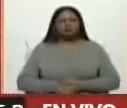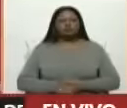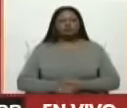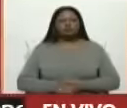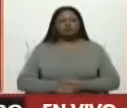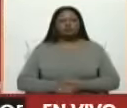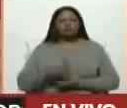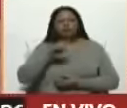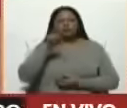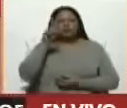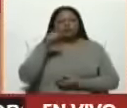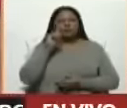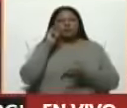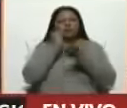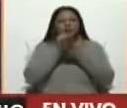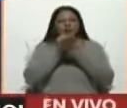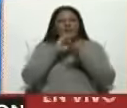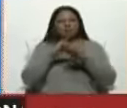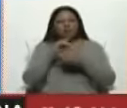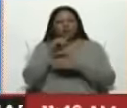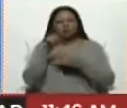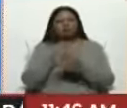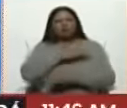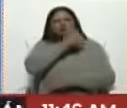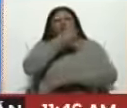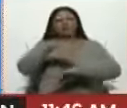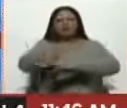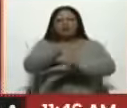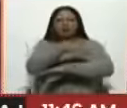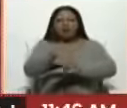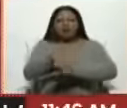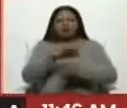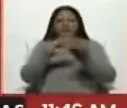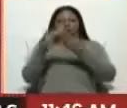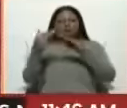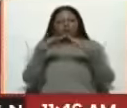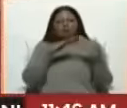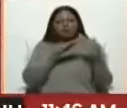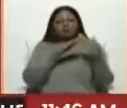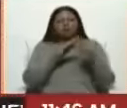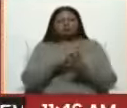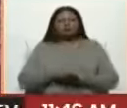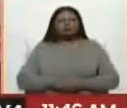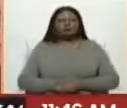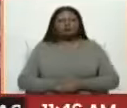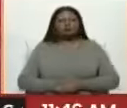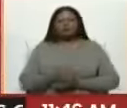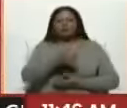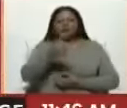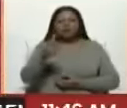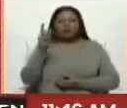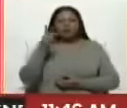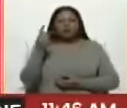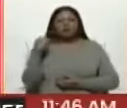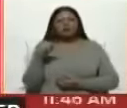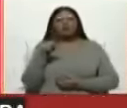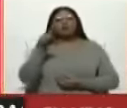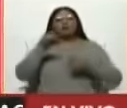Ustedes debemos verificar, porque ustedes son jefes de calle, de VH, de comunidad, cada uno tiene su 1x10 ya,